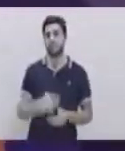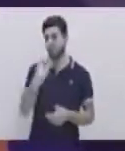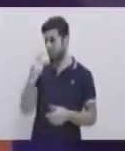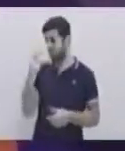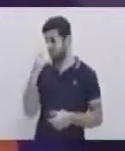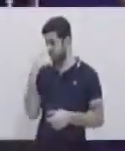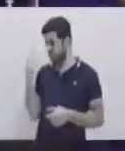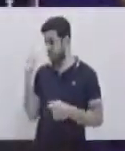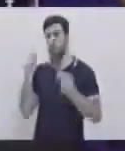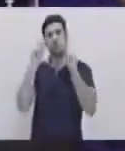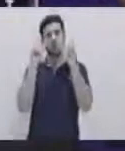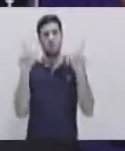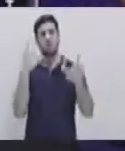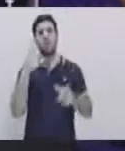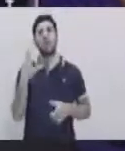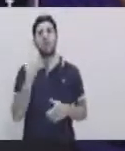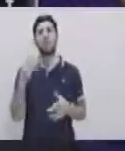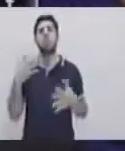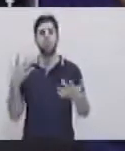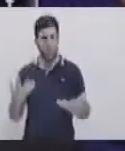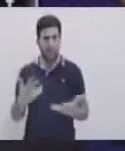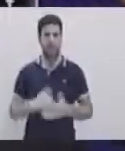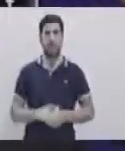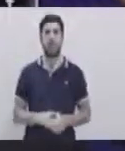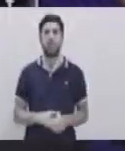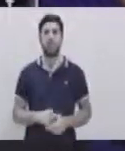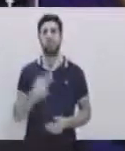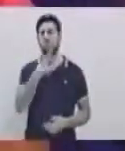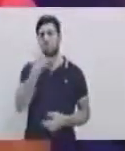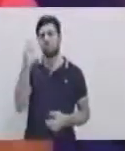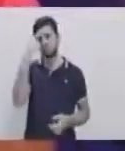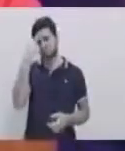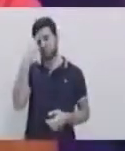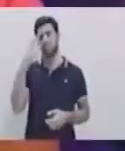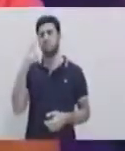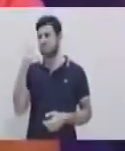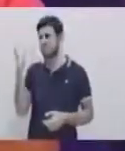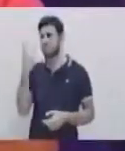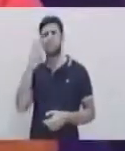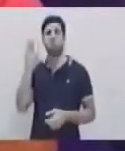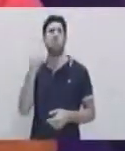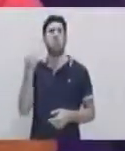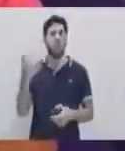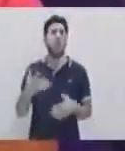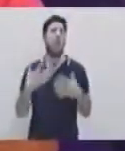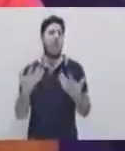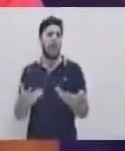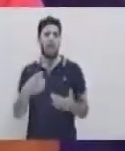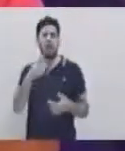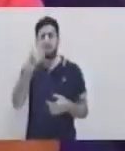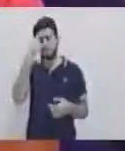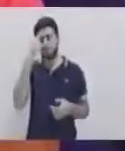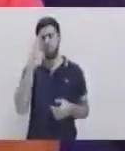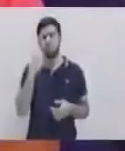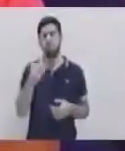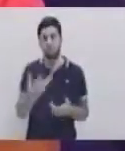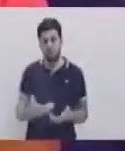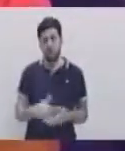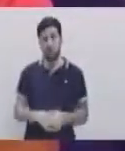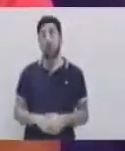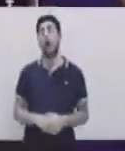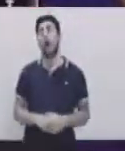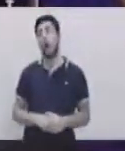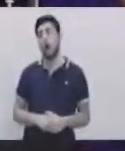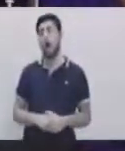está sorprendido nuestro amigo? ¿Por qué creen? Piénsenlo detenidamente, ¿por qué creen que está